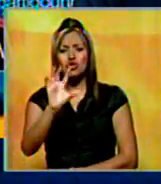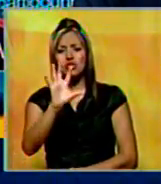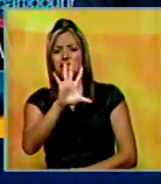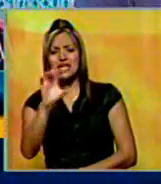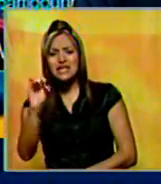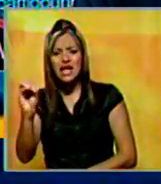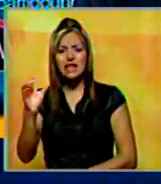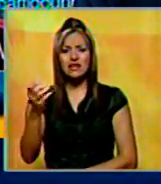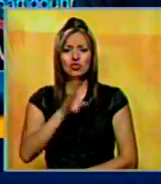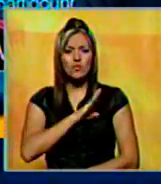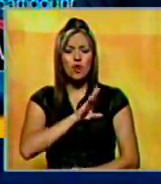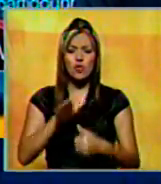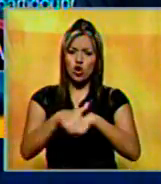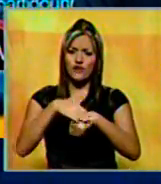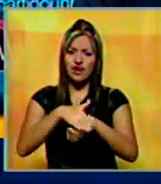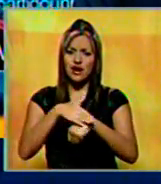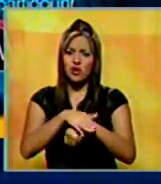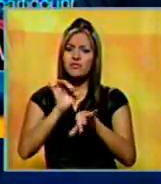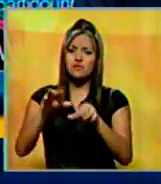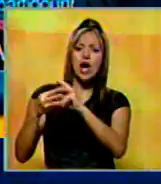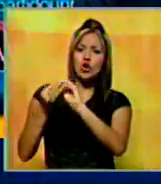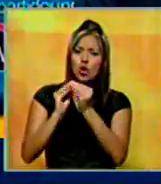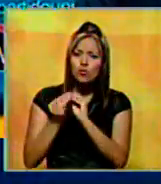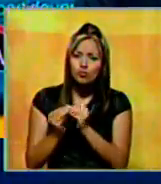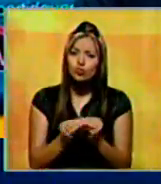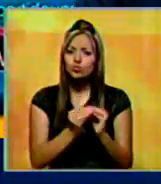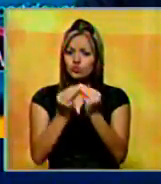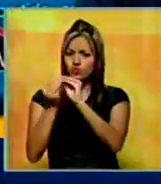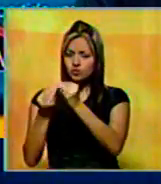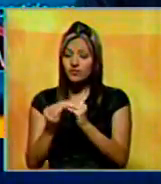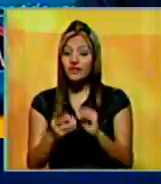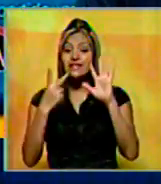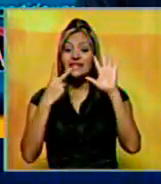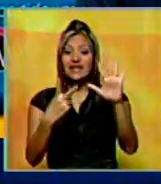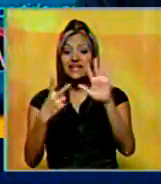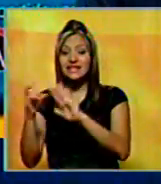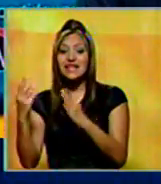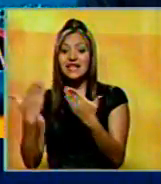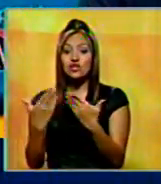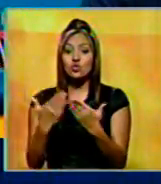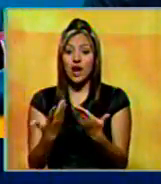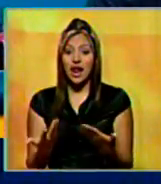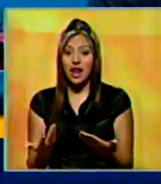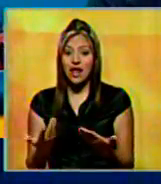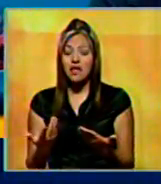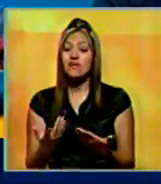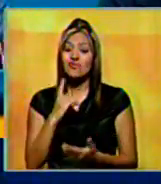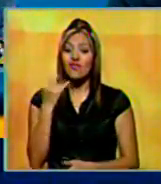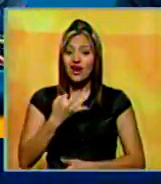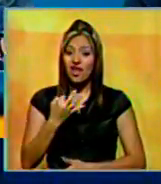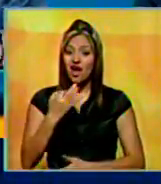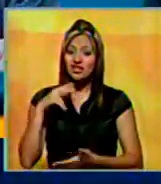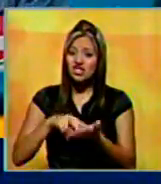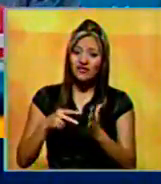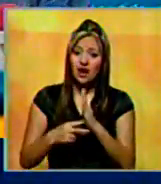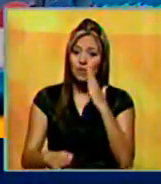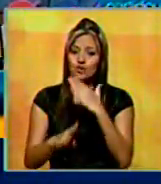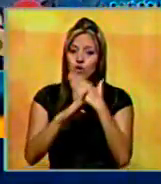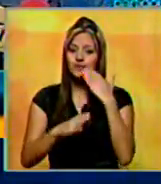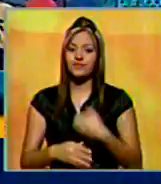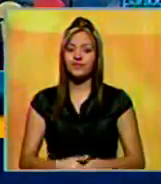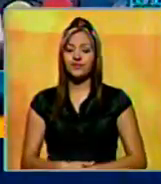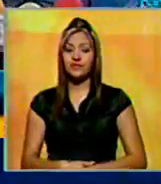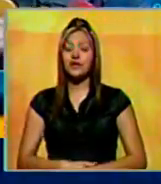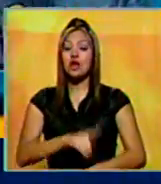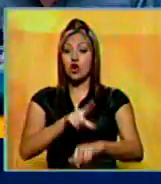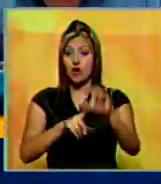un poquito más de 500 son del estado, allá se repararon y se les dio mantenimiento a más de 700 escuelas. Parte lo cierto de la es que ofrece a esta hora del